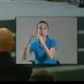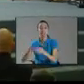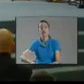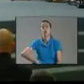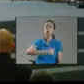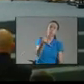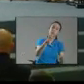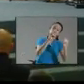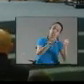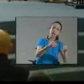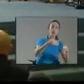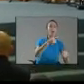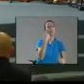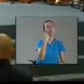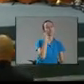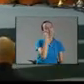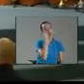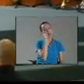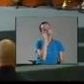¡Yo dije!